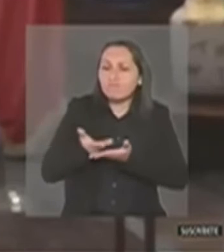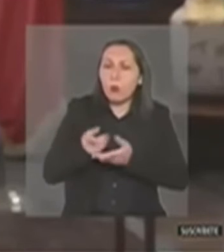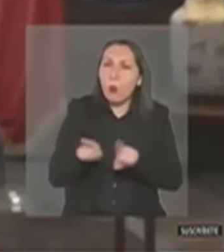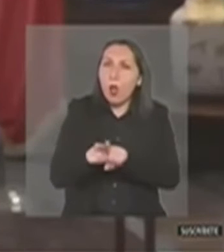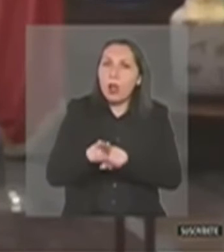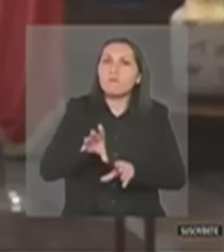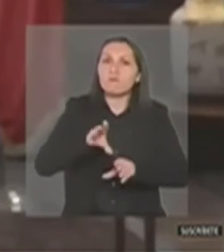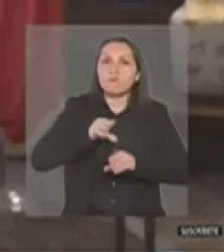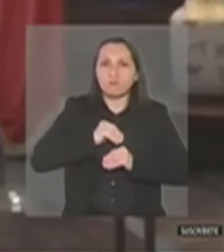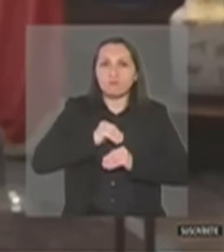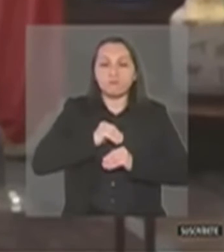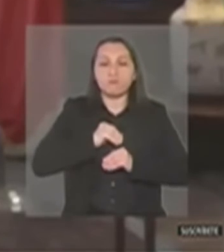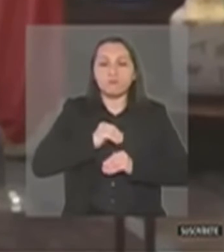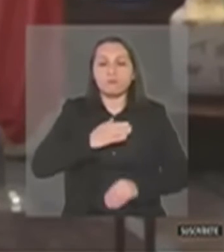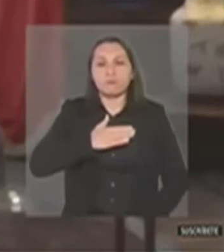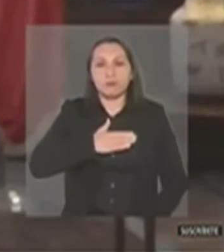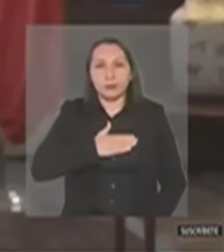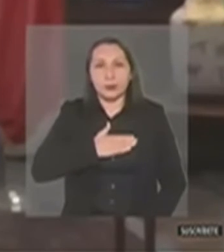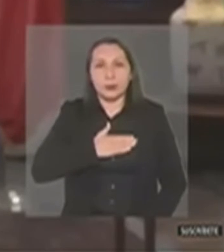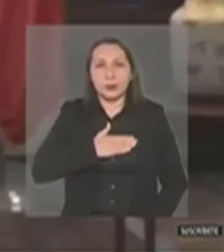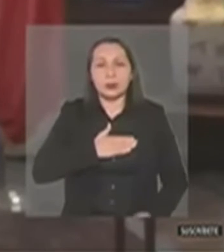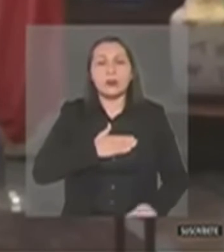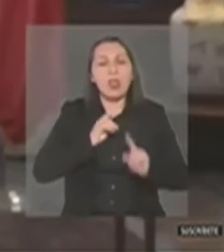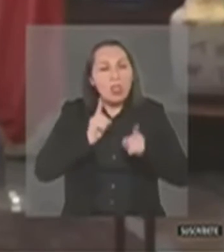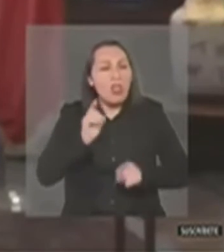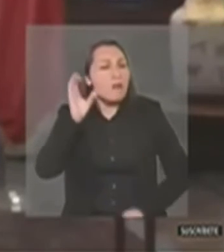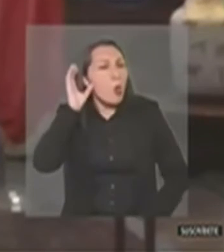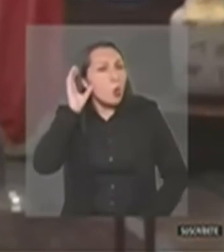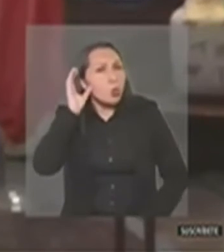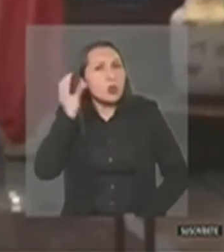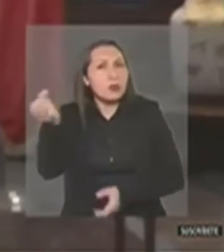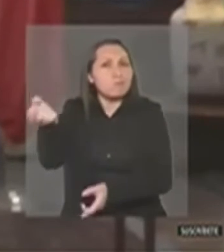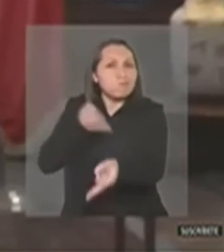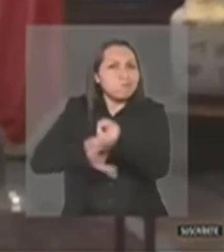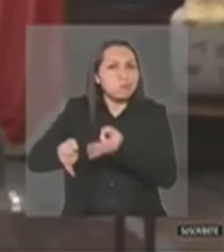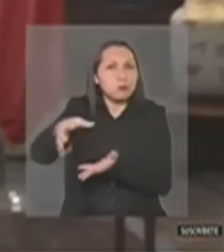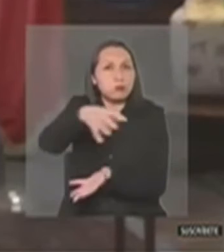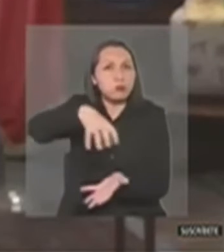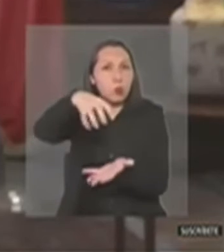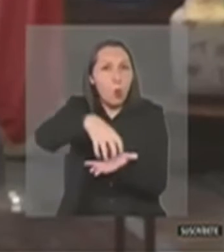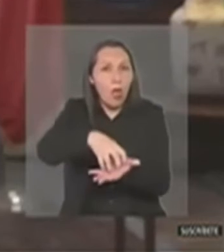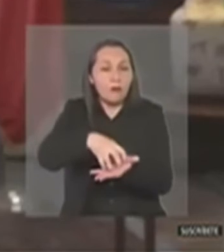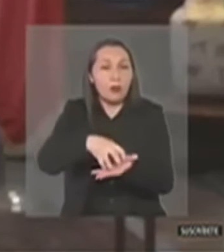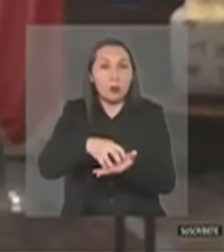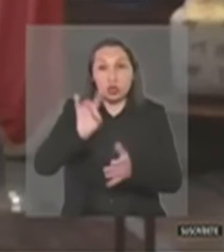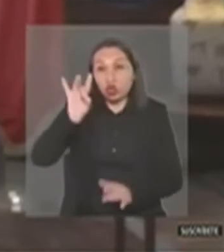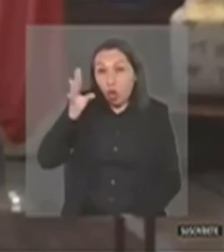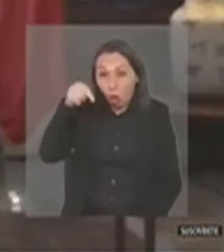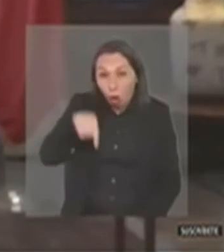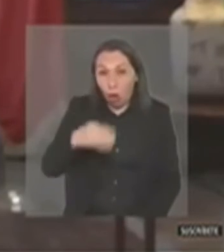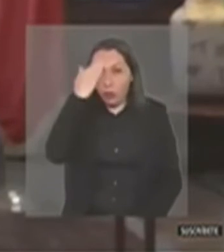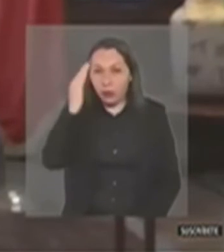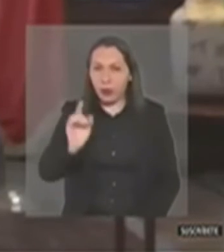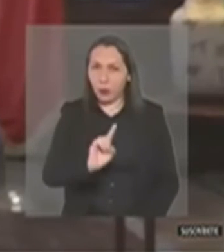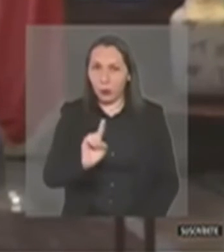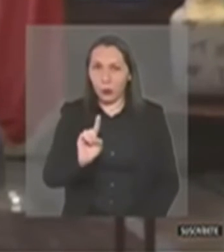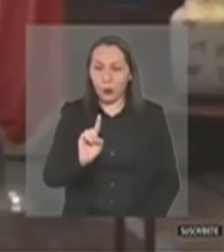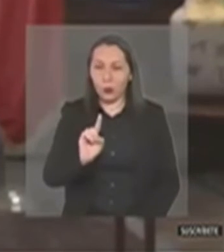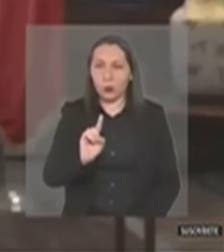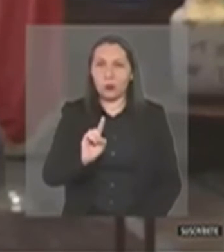eso contraviene con todo el pensamiento lógico occidental.